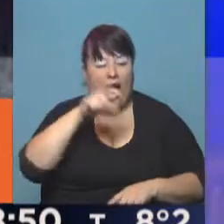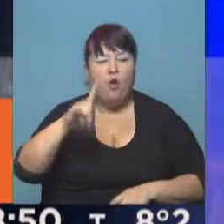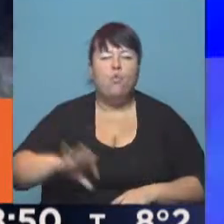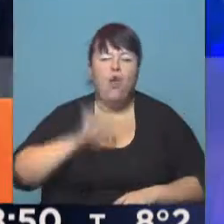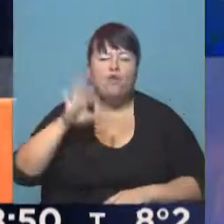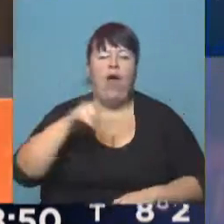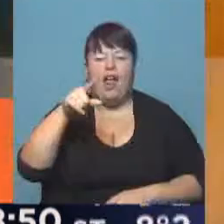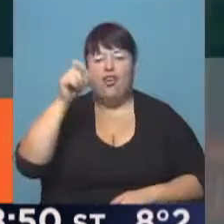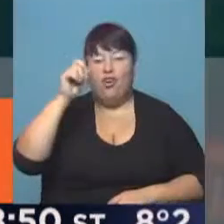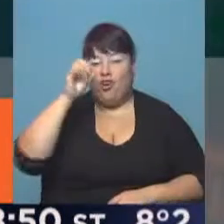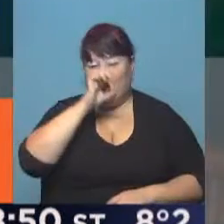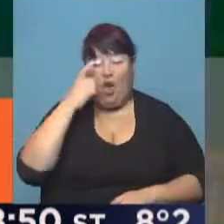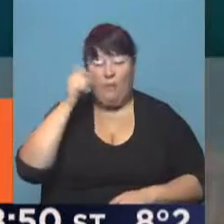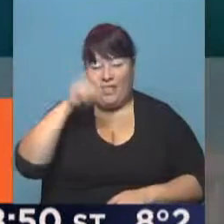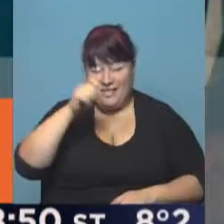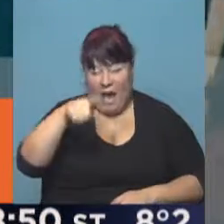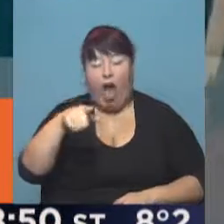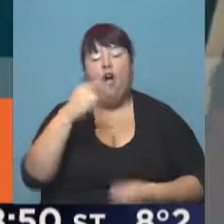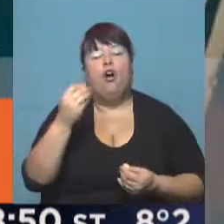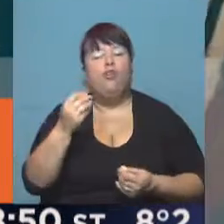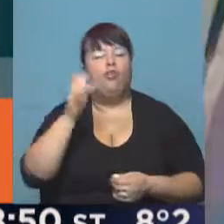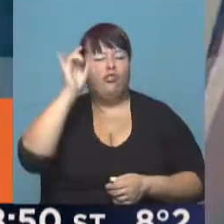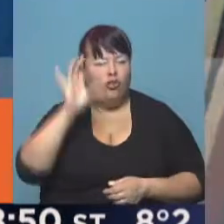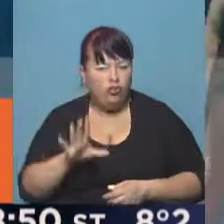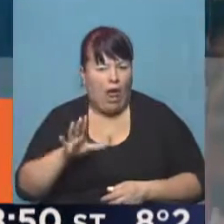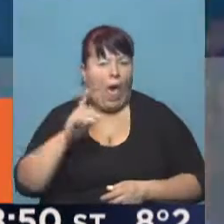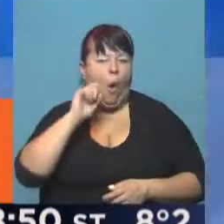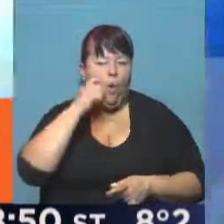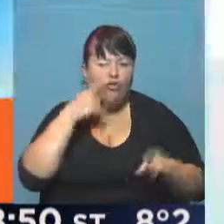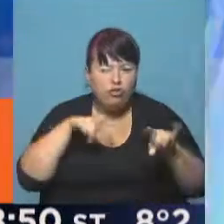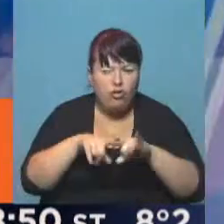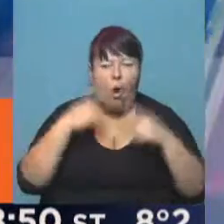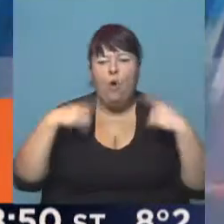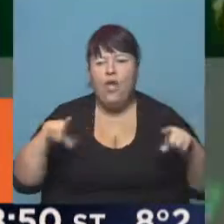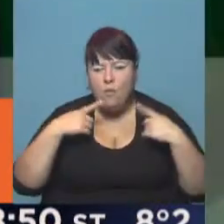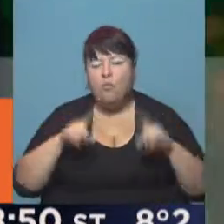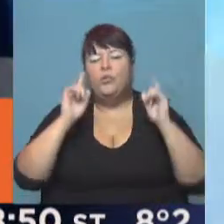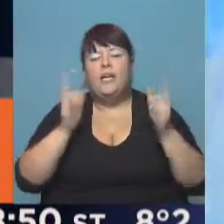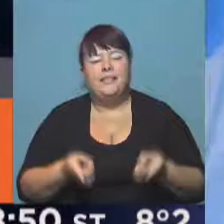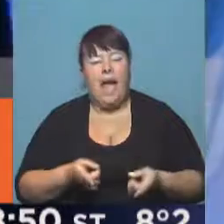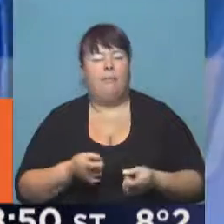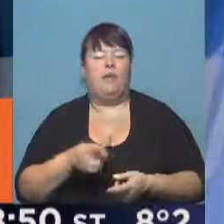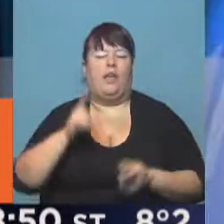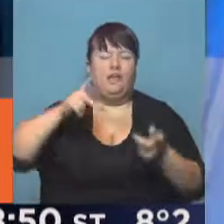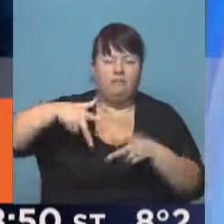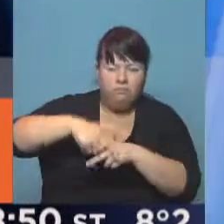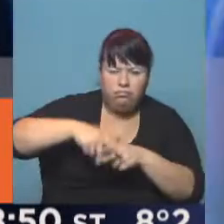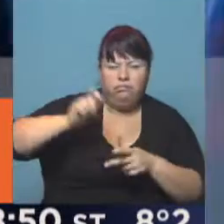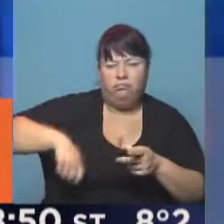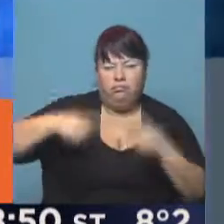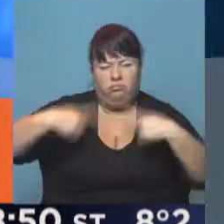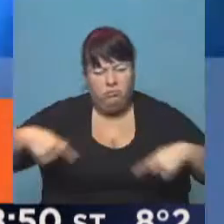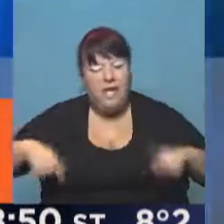años el chaqueño palavecino y que tiene no solamente buenísimos shows musicales, sino además también hay doma, pialada,